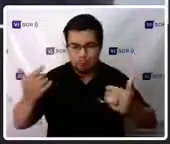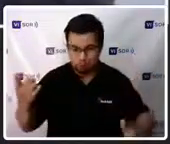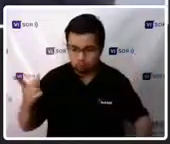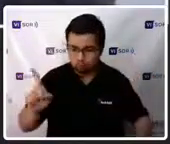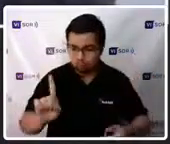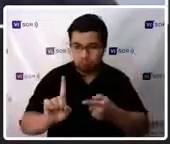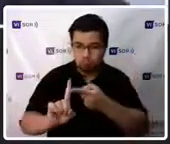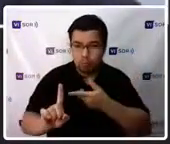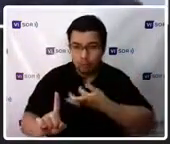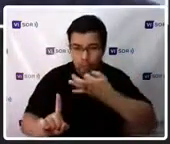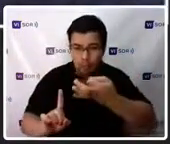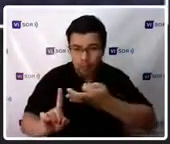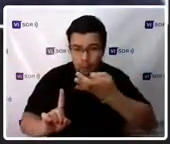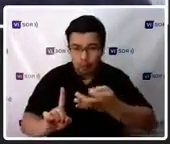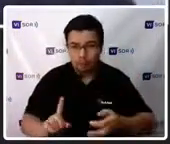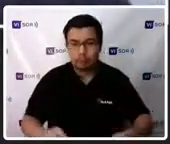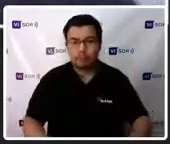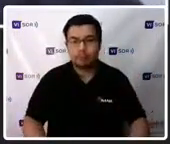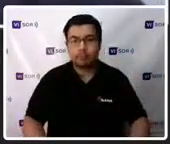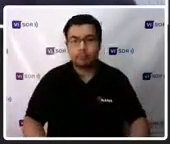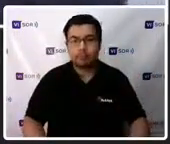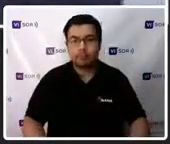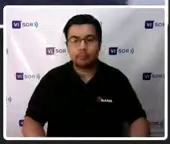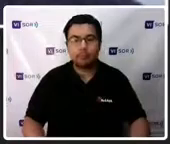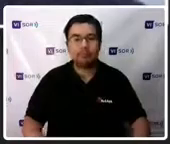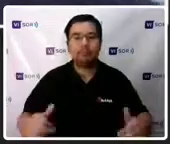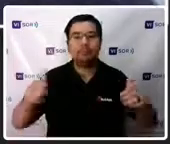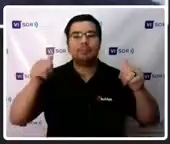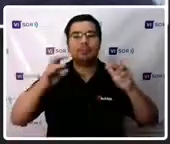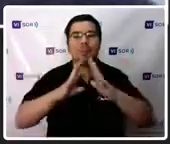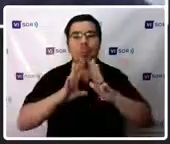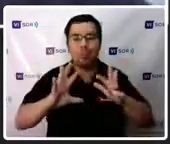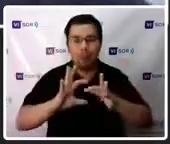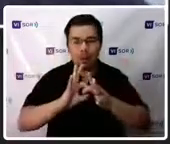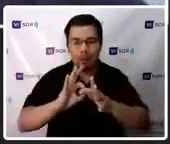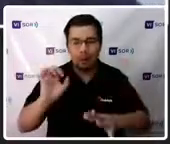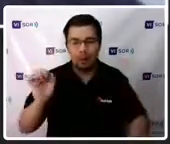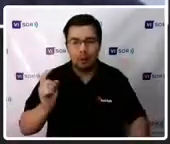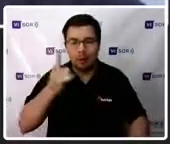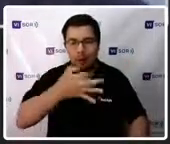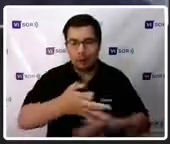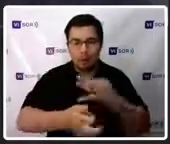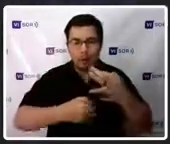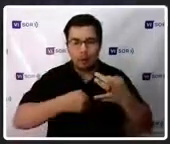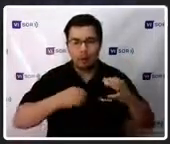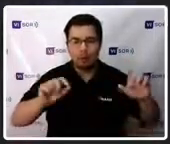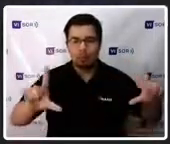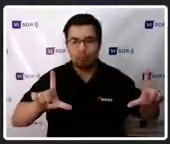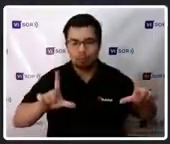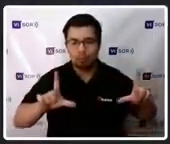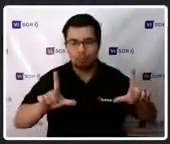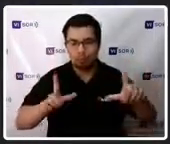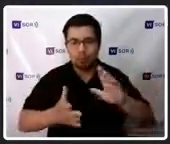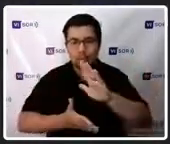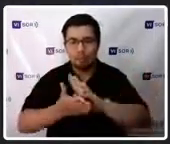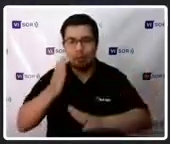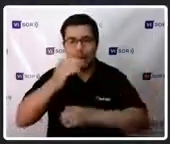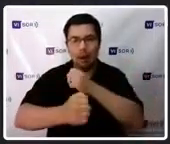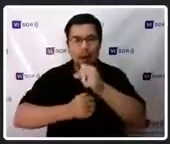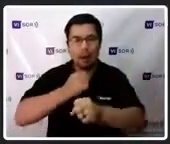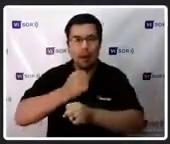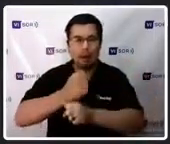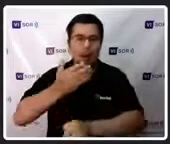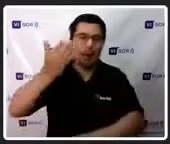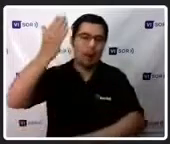tuya. Súper, muchas gracias. Bueno, lo primero, soy titulado el año ya 2007, así que ha pasado harto añito